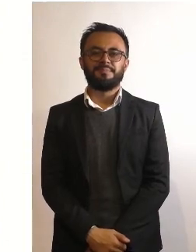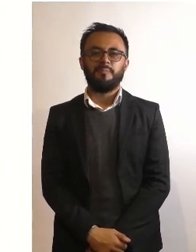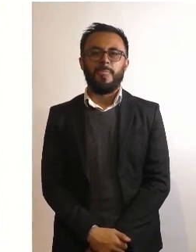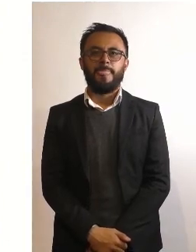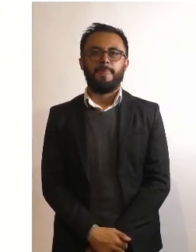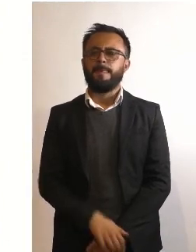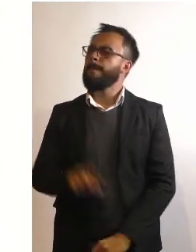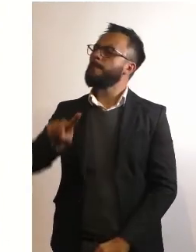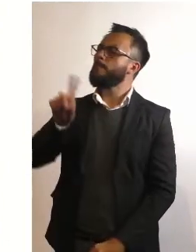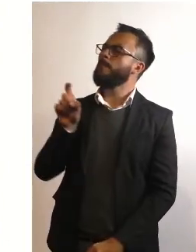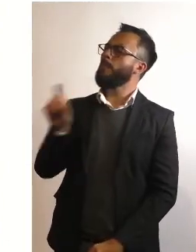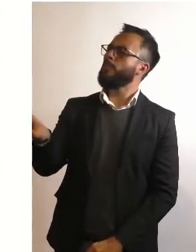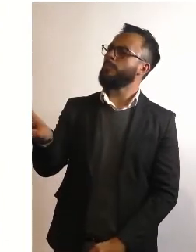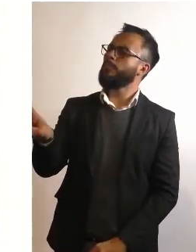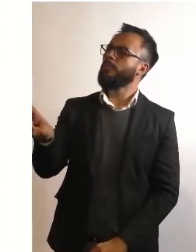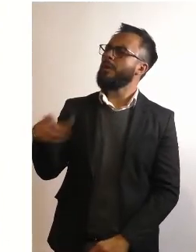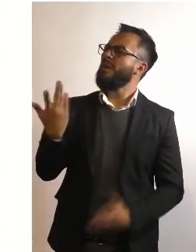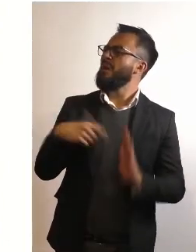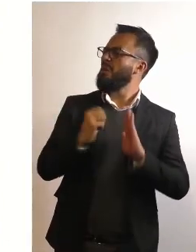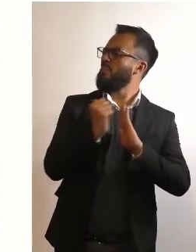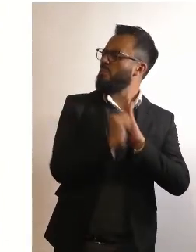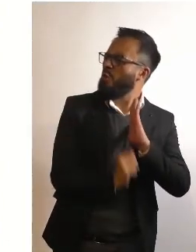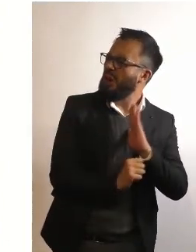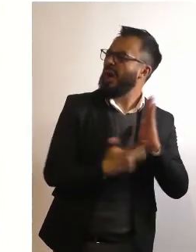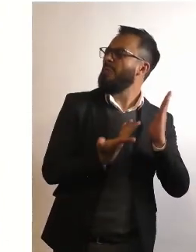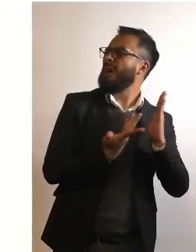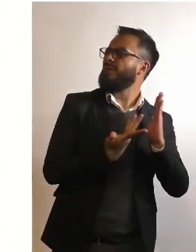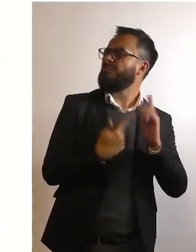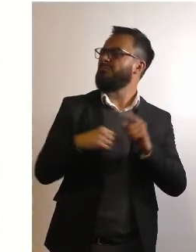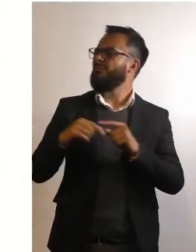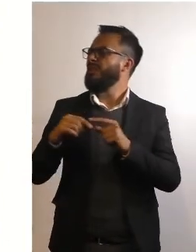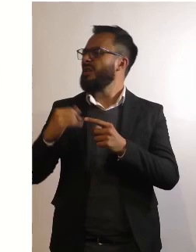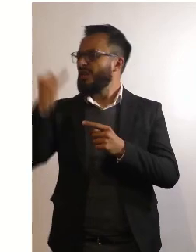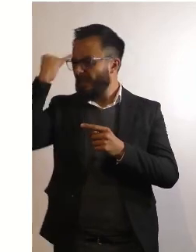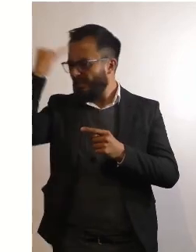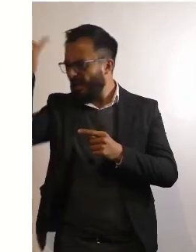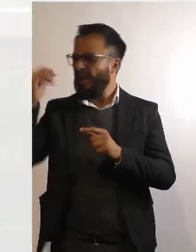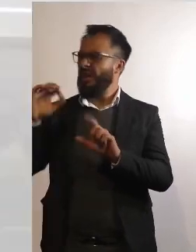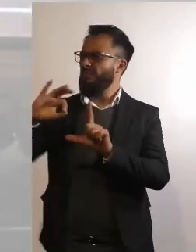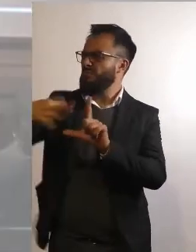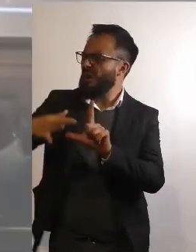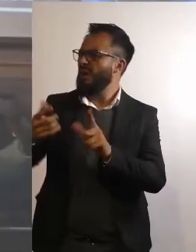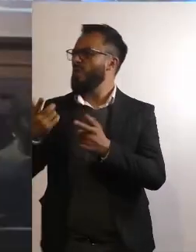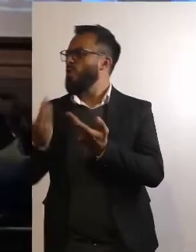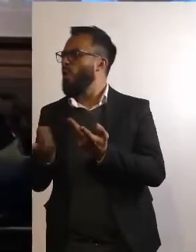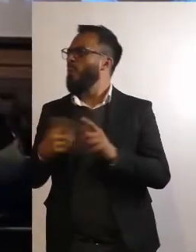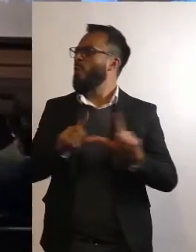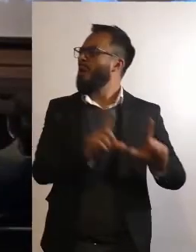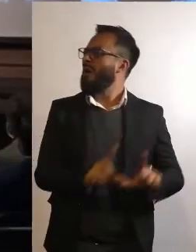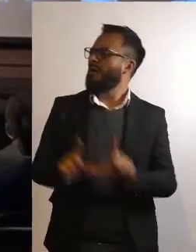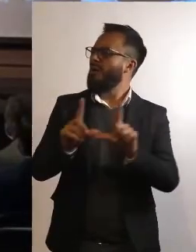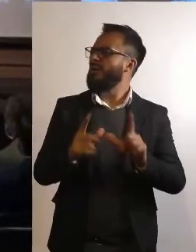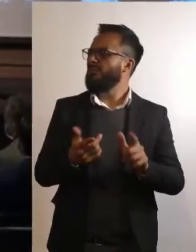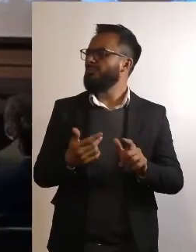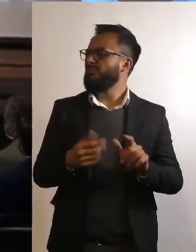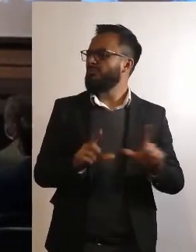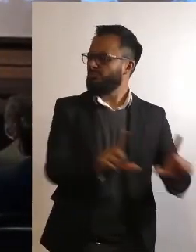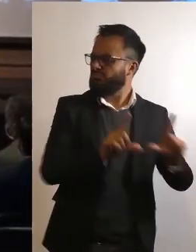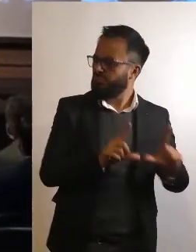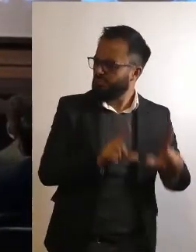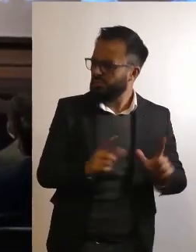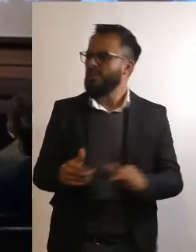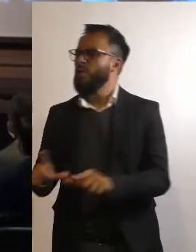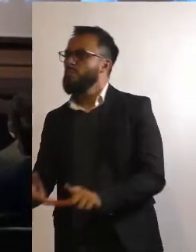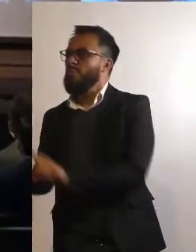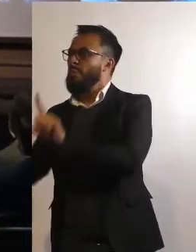¿Qué nuevos programas y formatos tenemos para el desarrollo académico en pregrado y posgrado? Para dar respuesta, me permito invitar al